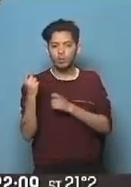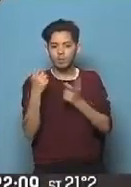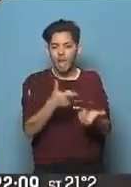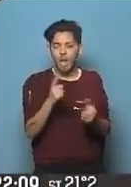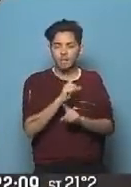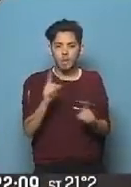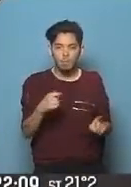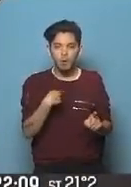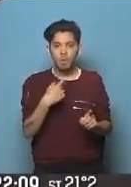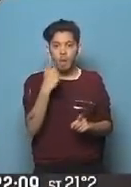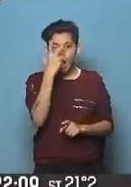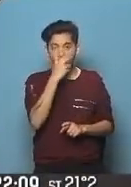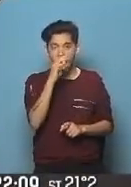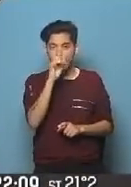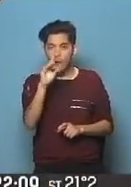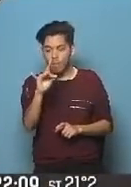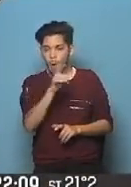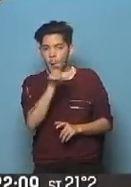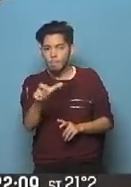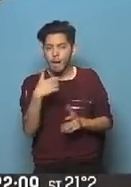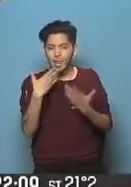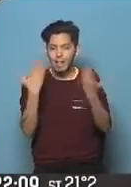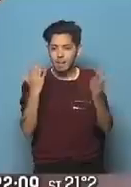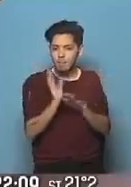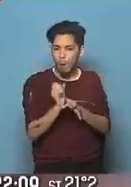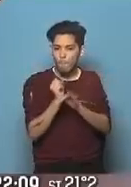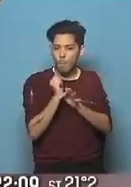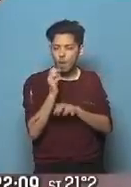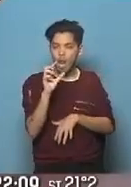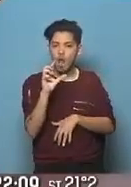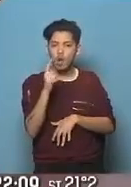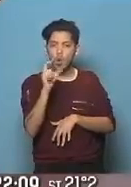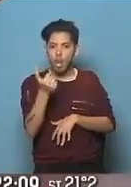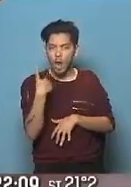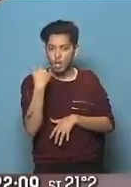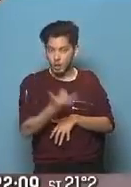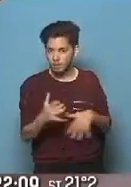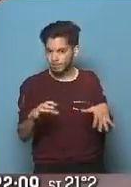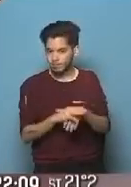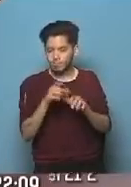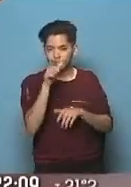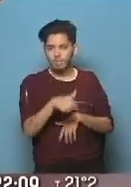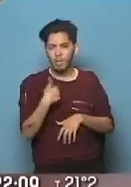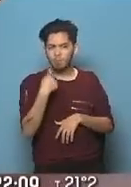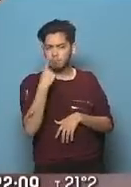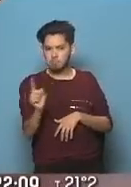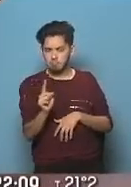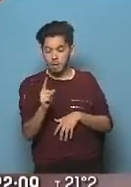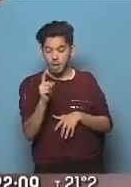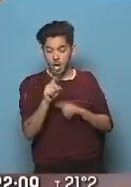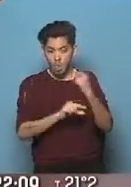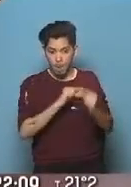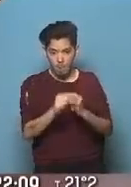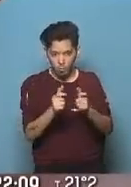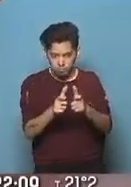caso Haddad está heredando parte de la popularidad de Lula. Era una persona prácticamente desconocida que está creciendo día a día. Ahora, a